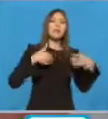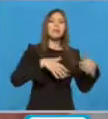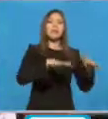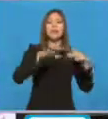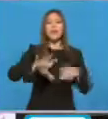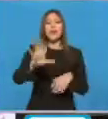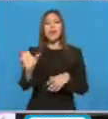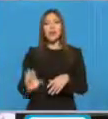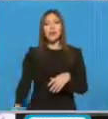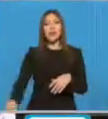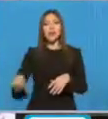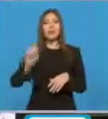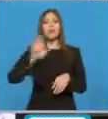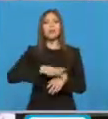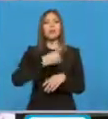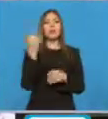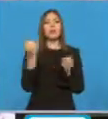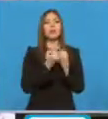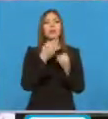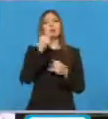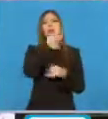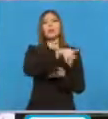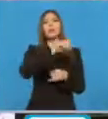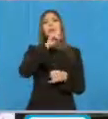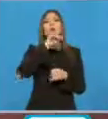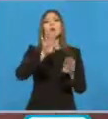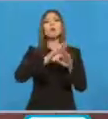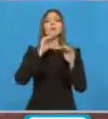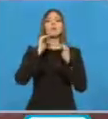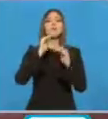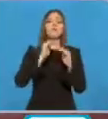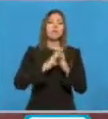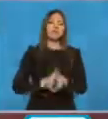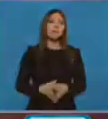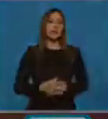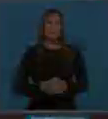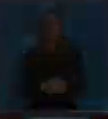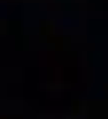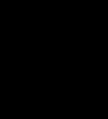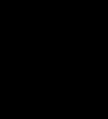como el apartheid, sino también de sus propias limitaciones, ¿no? Muy bien. Muy Gracias, interesante. Miguel.